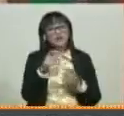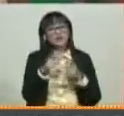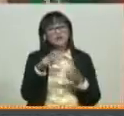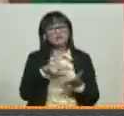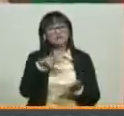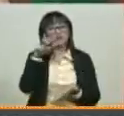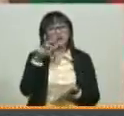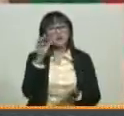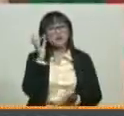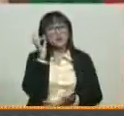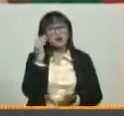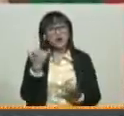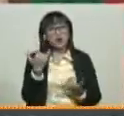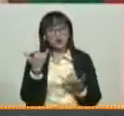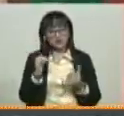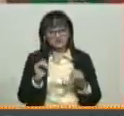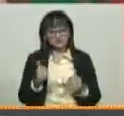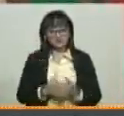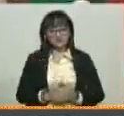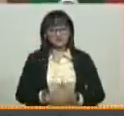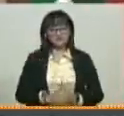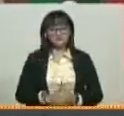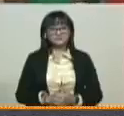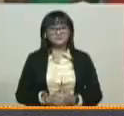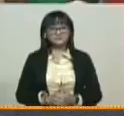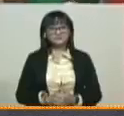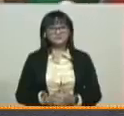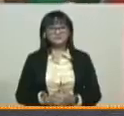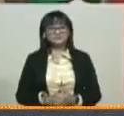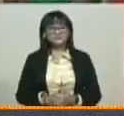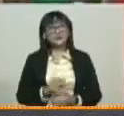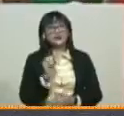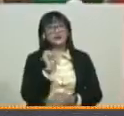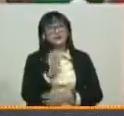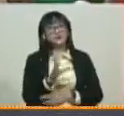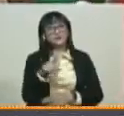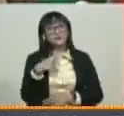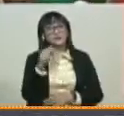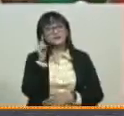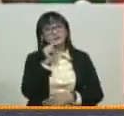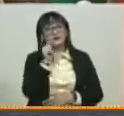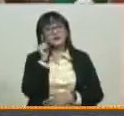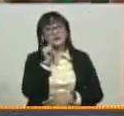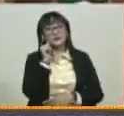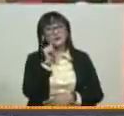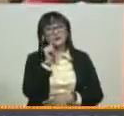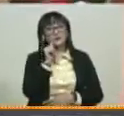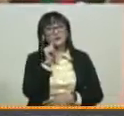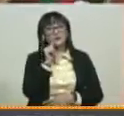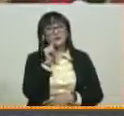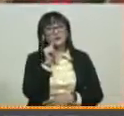Mujeres, pendientes desde hoy, porque vamos a estar depositando mañana sábado